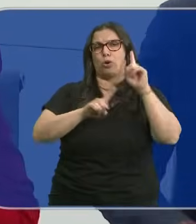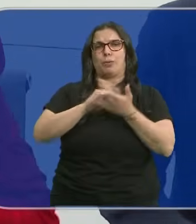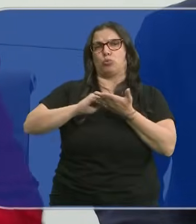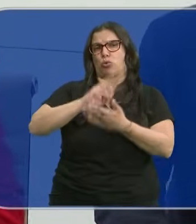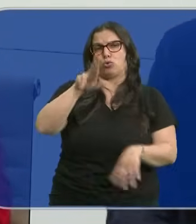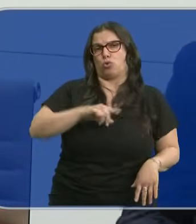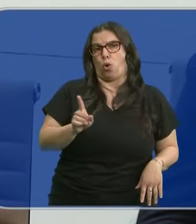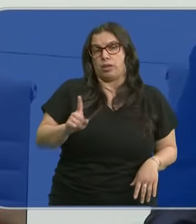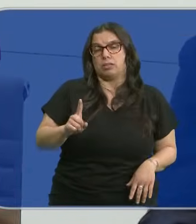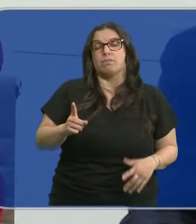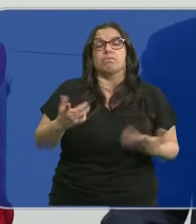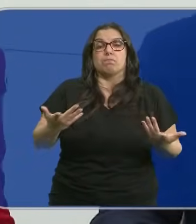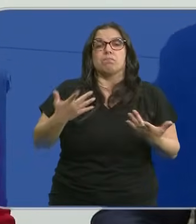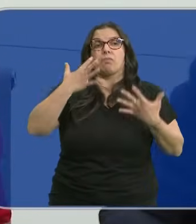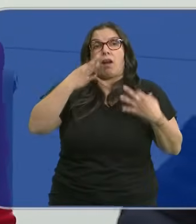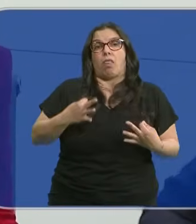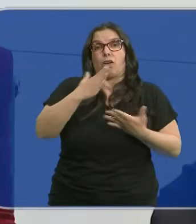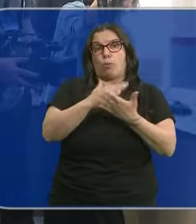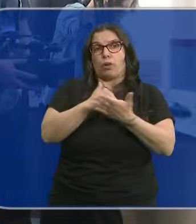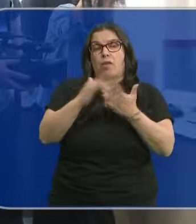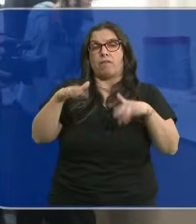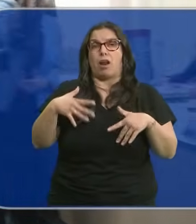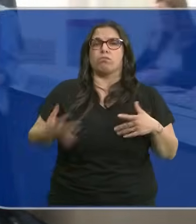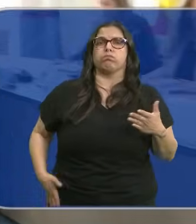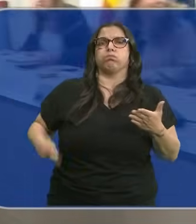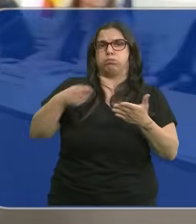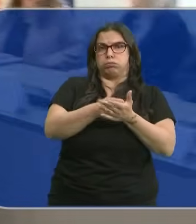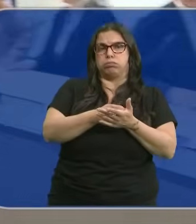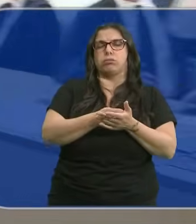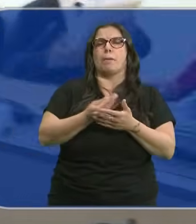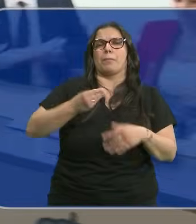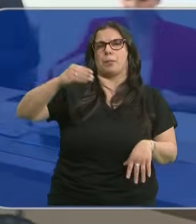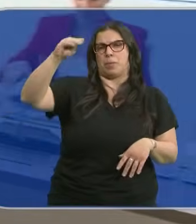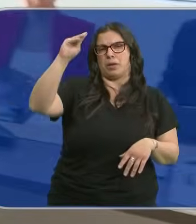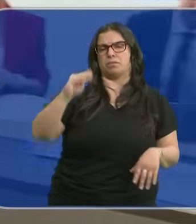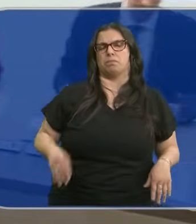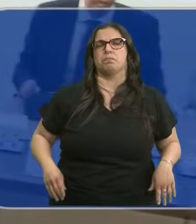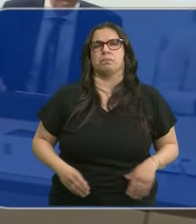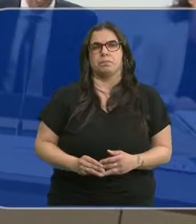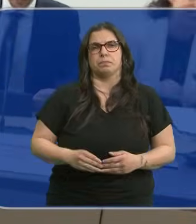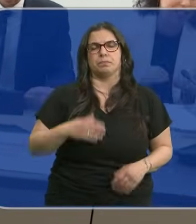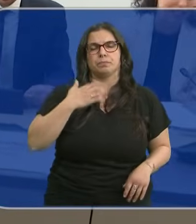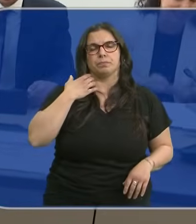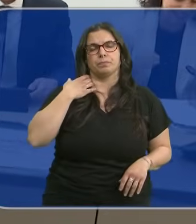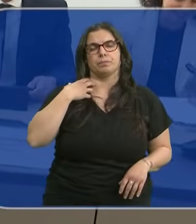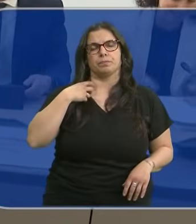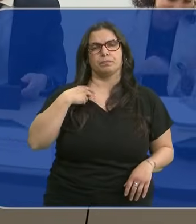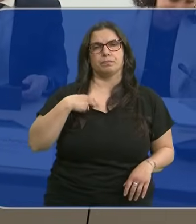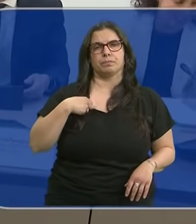problema real de la vivienda y que las comunidades autónomas tendrán que aportar muchos más beneficios y fondos.